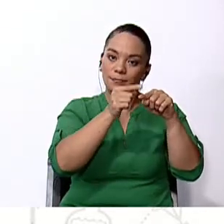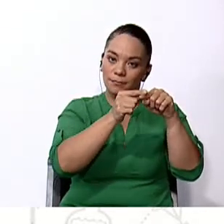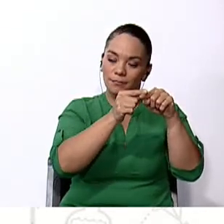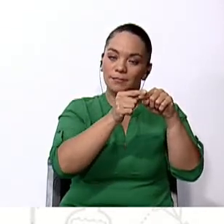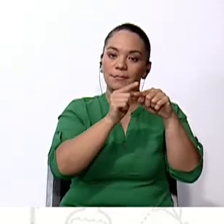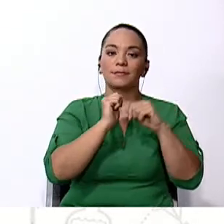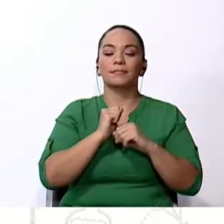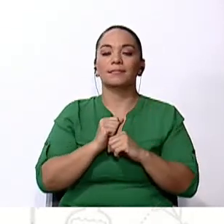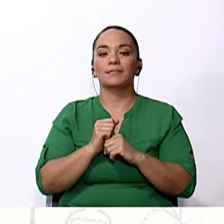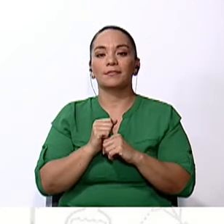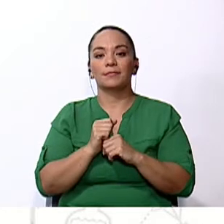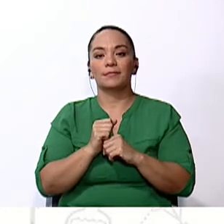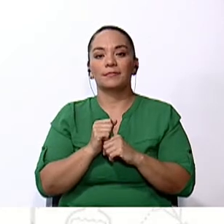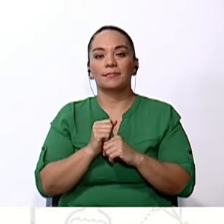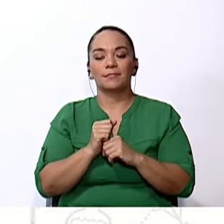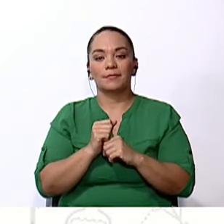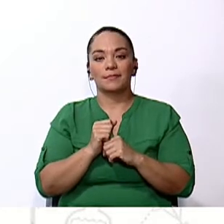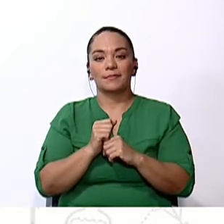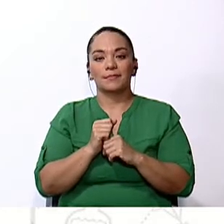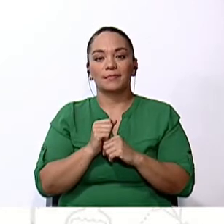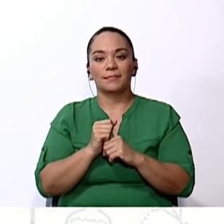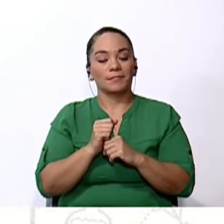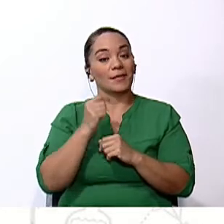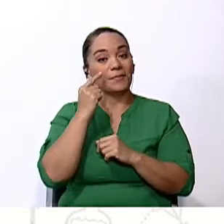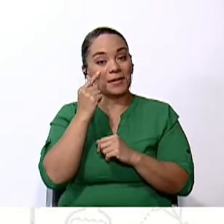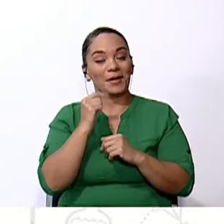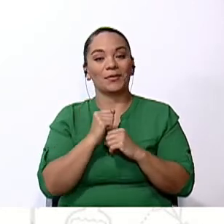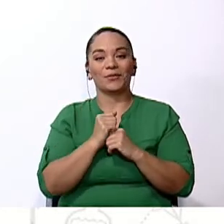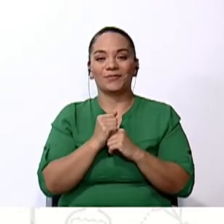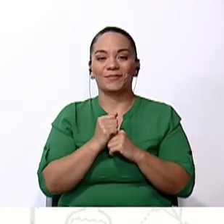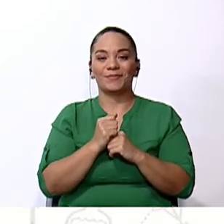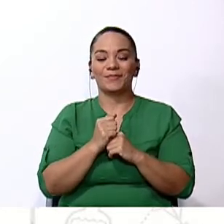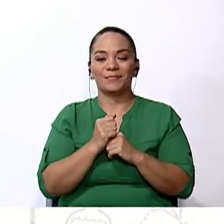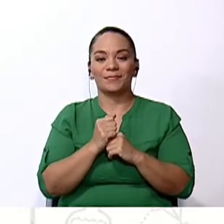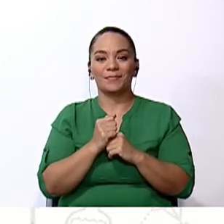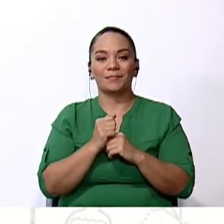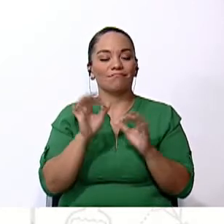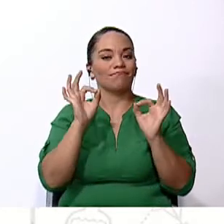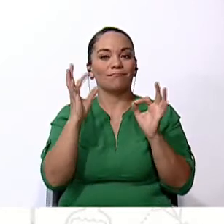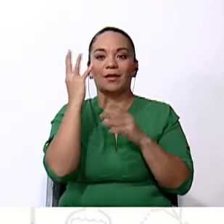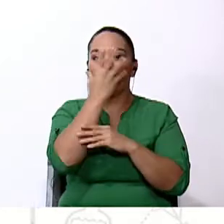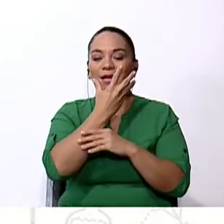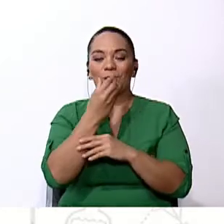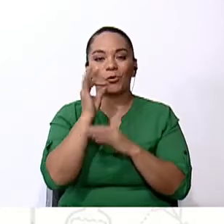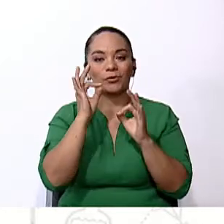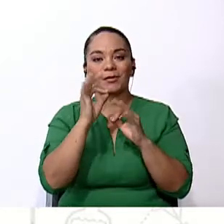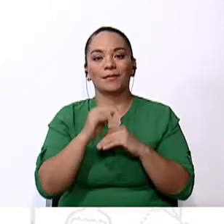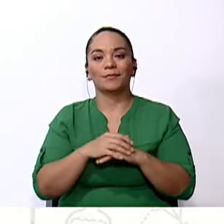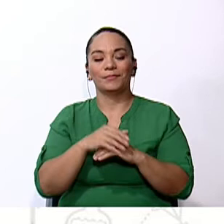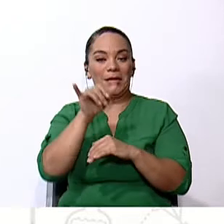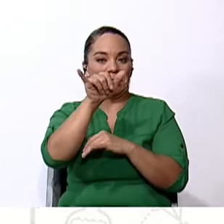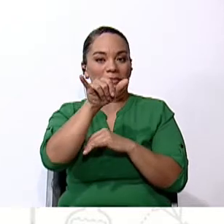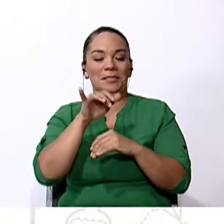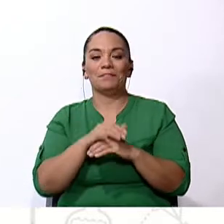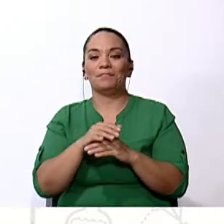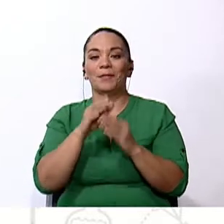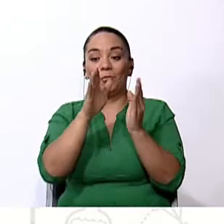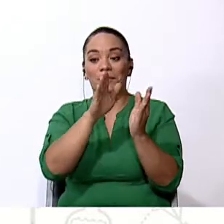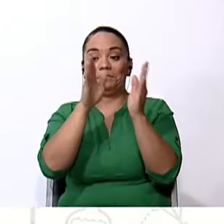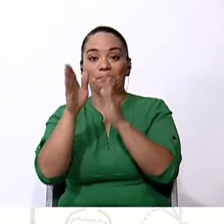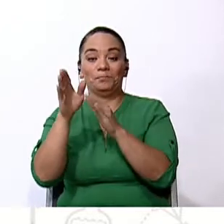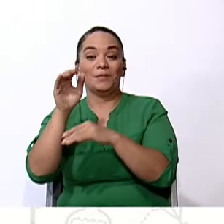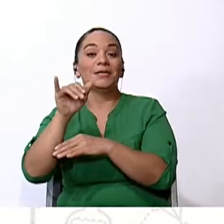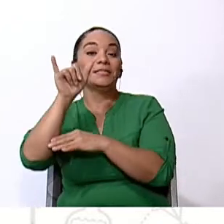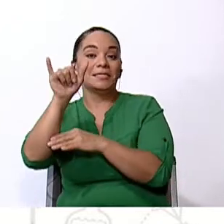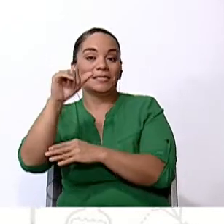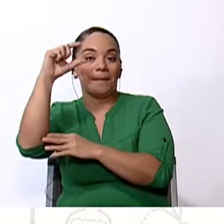nos junta y de ahí hacia abajo una línea recta. Queda hermosa la Y. Muy bien, ahora vamos a hacer